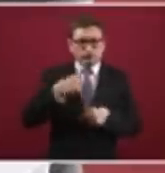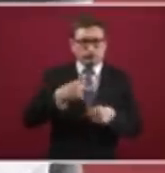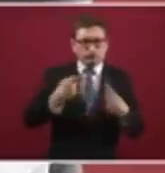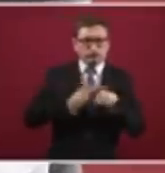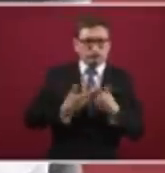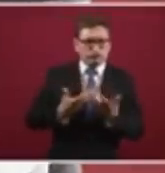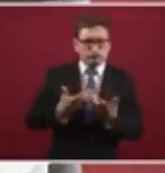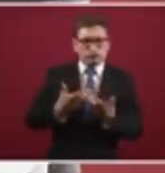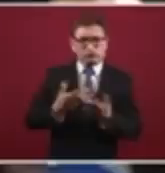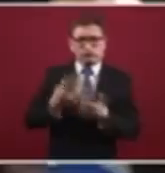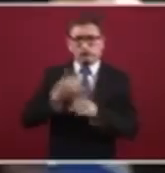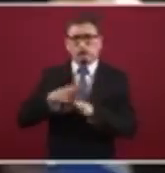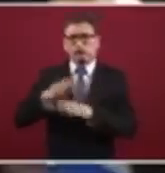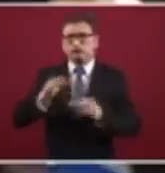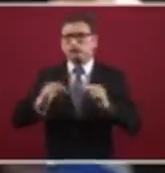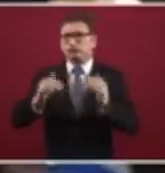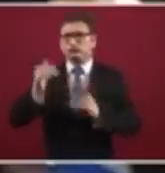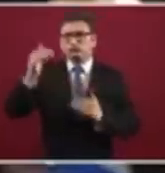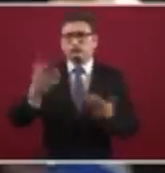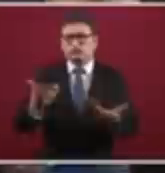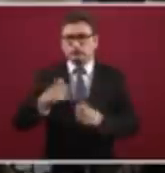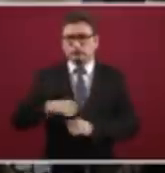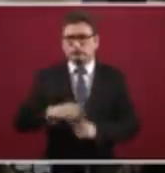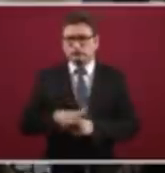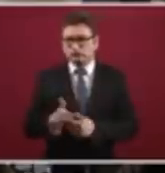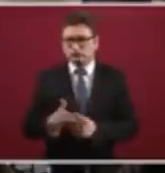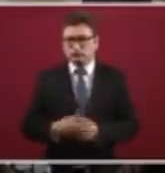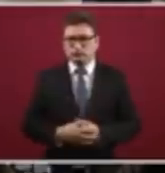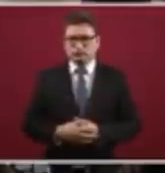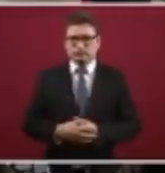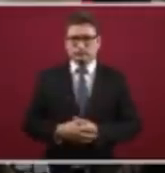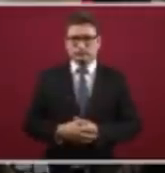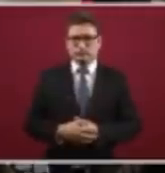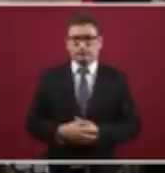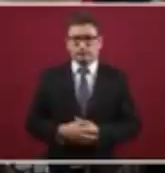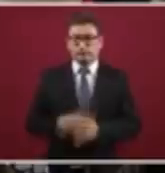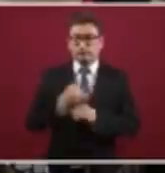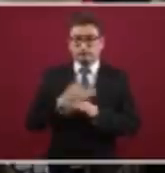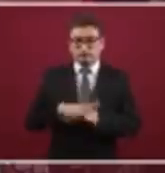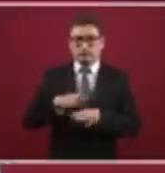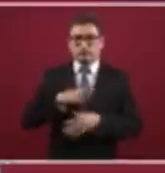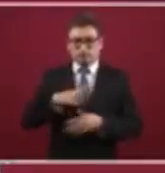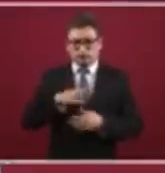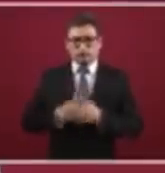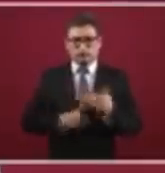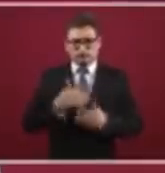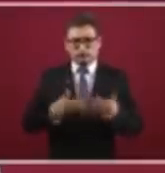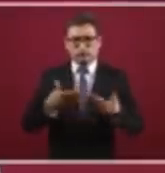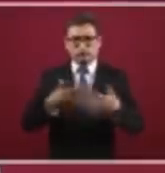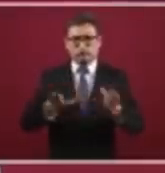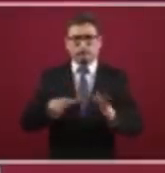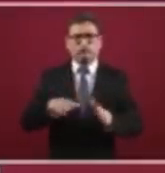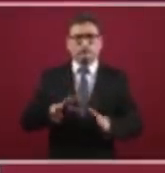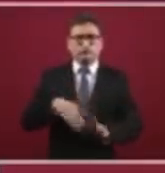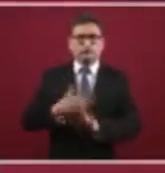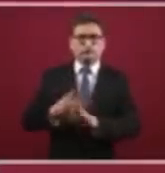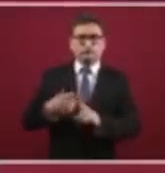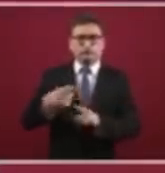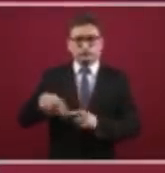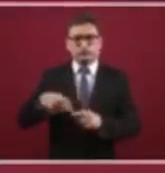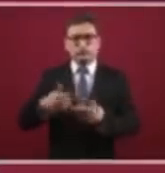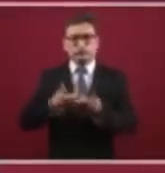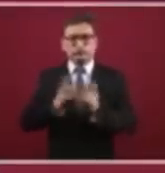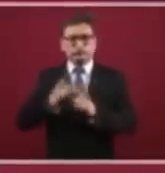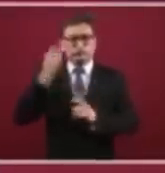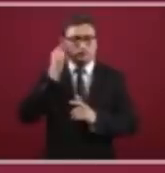se está dando esta información muchas gracias desde el dominio público que hay un proceso abierto contra elementos de guerreros unidos